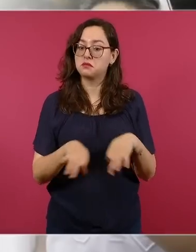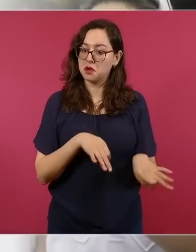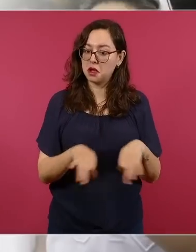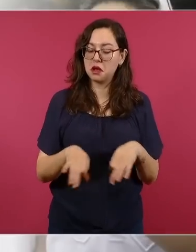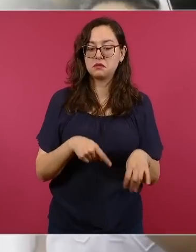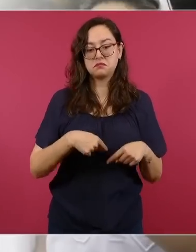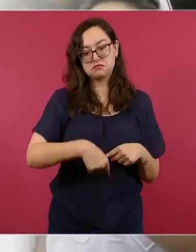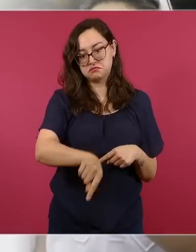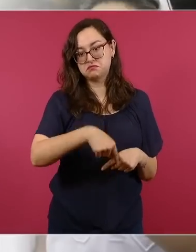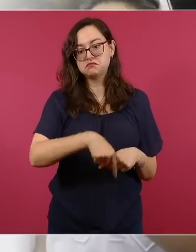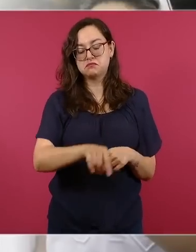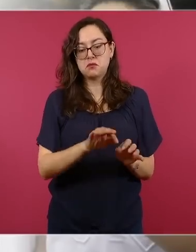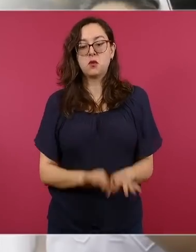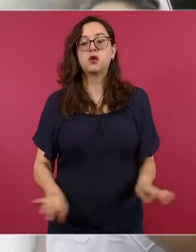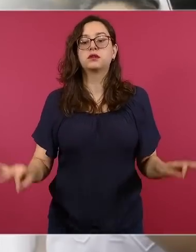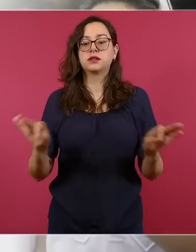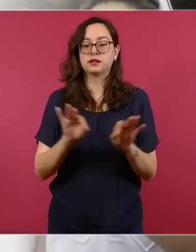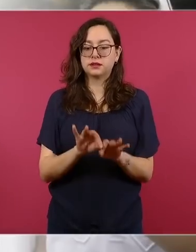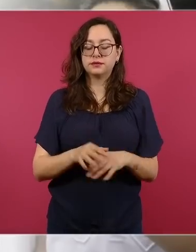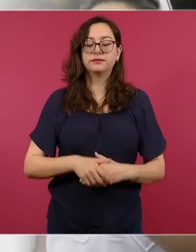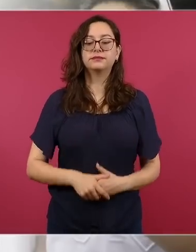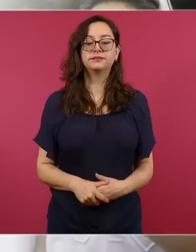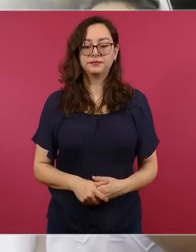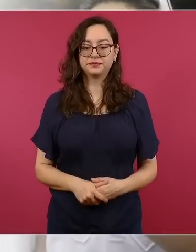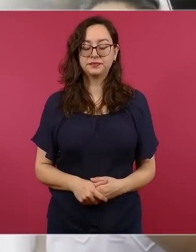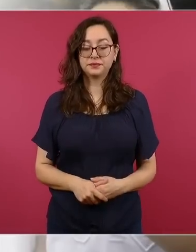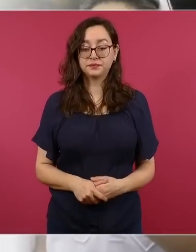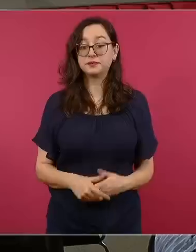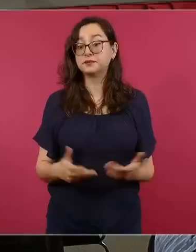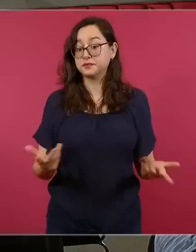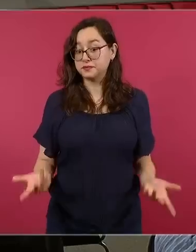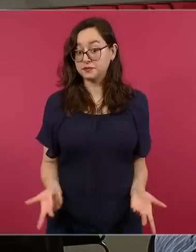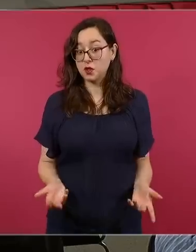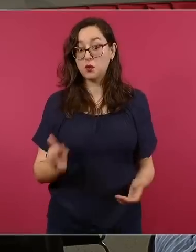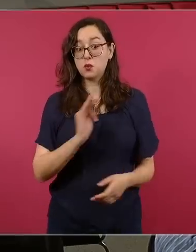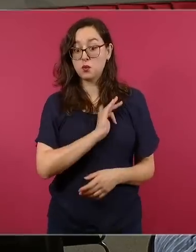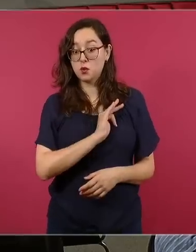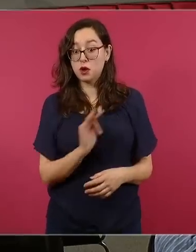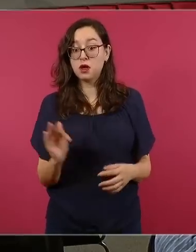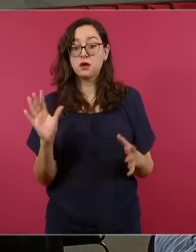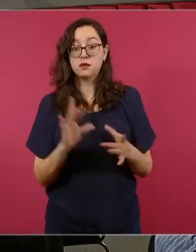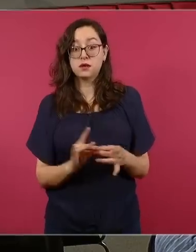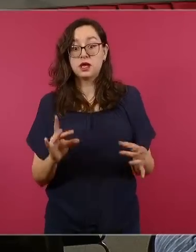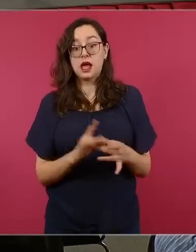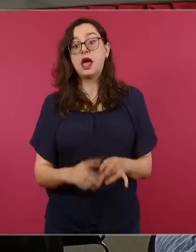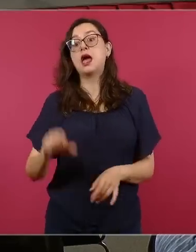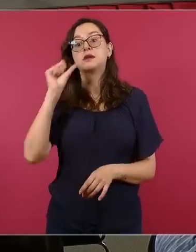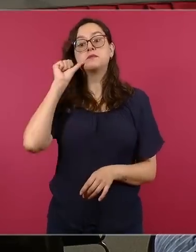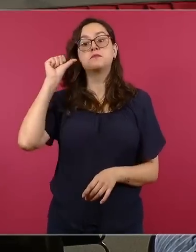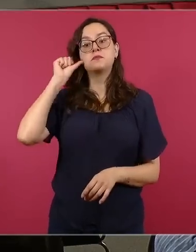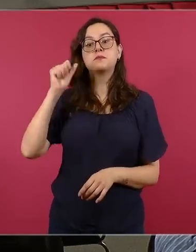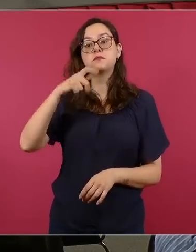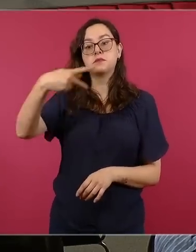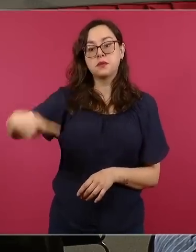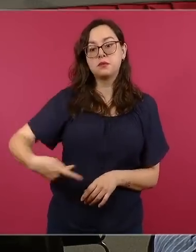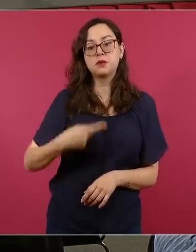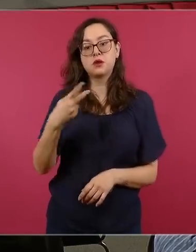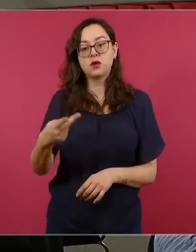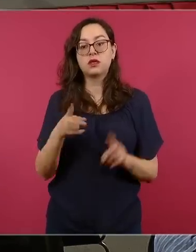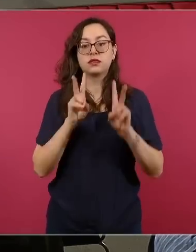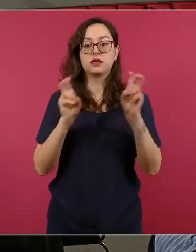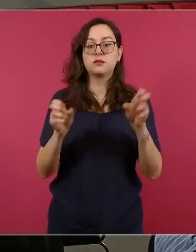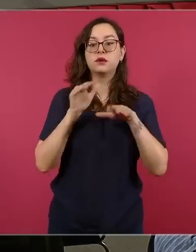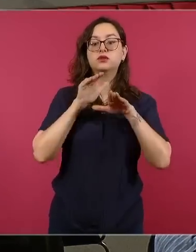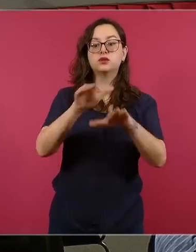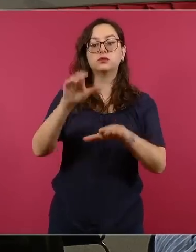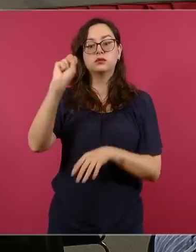etapa que estamos haciendo especialistas. Presidente, si me permite, ayer hubo una pregunta sobre un tema de San Luis Potosí.